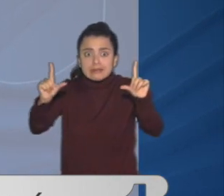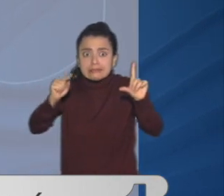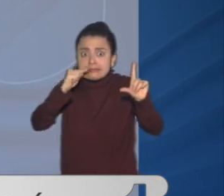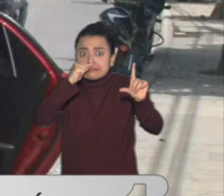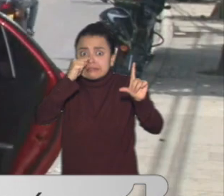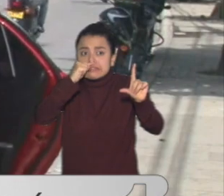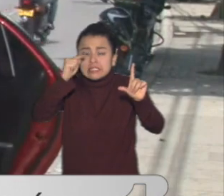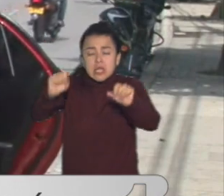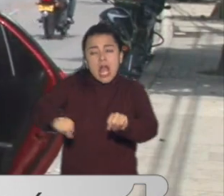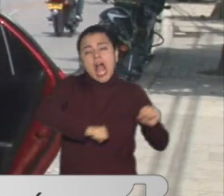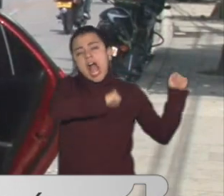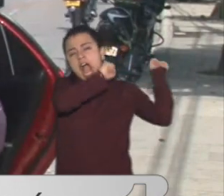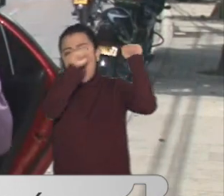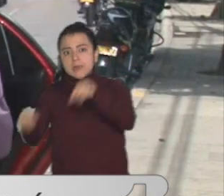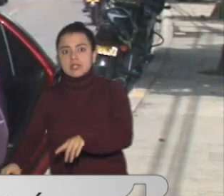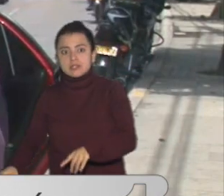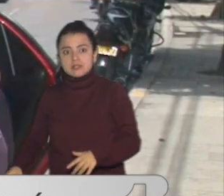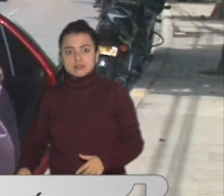gama.